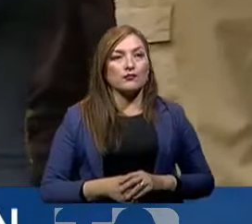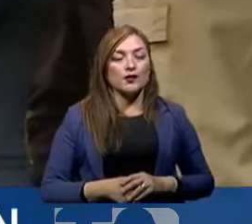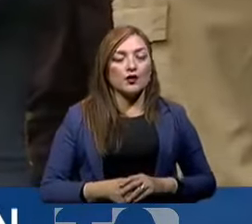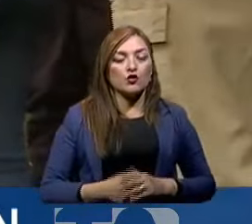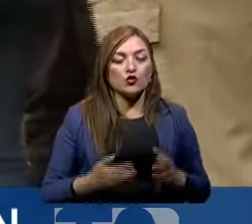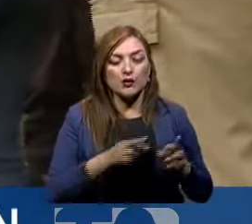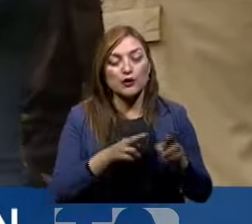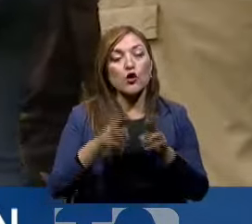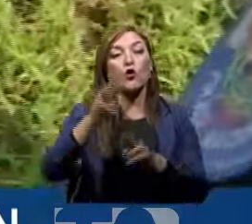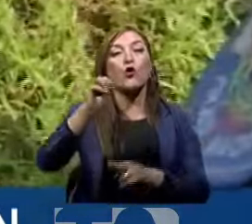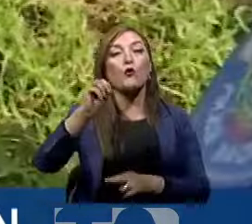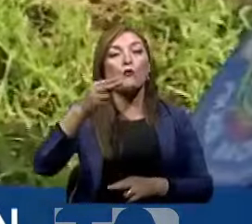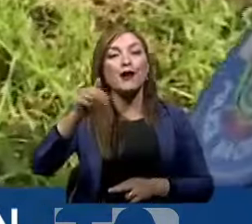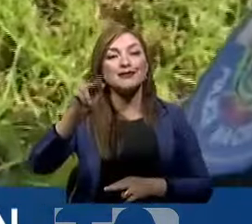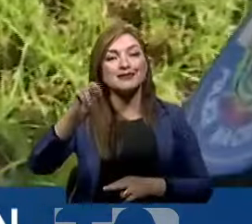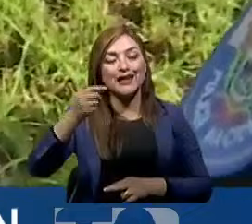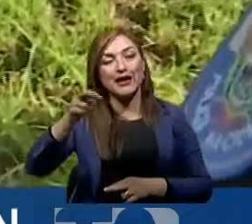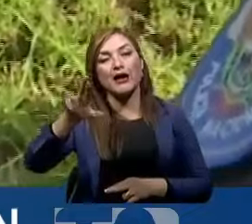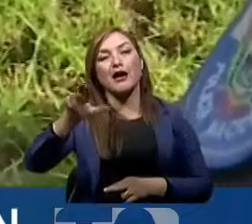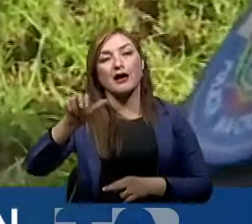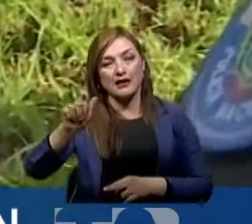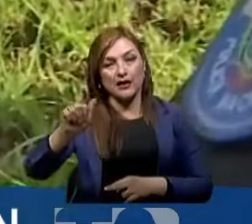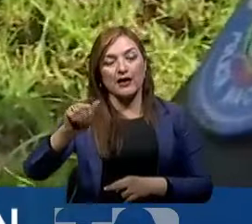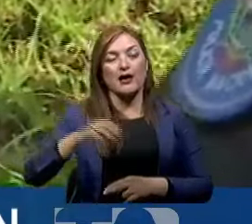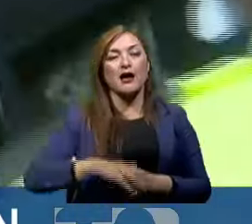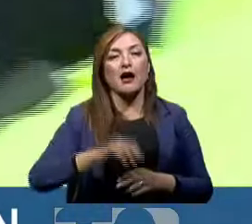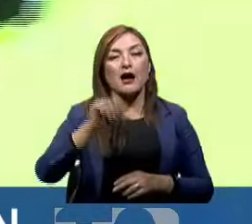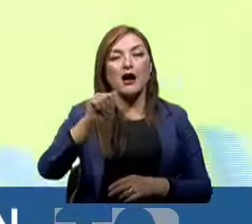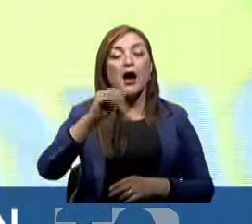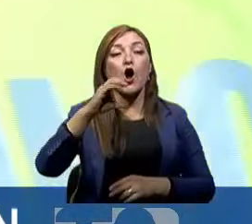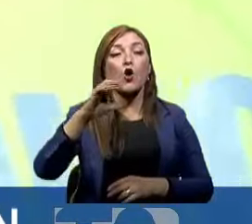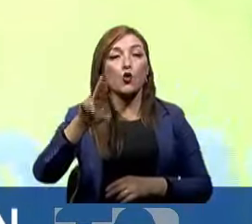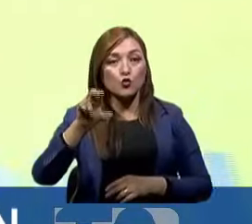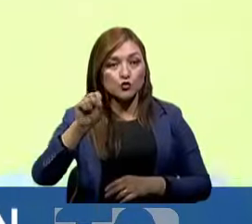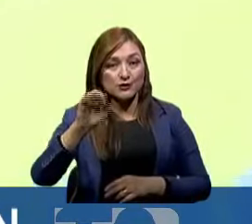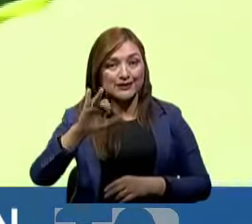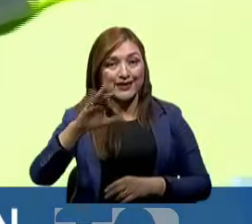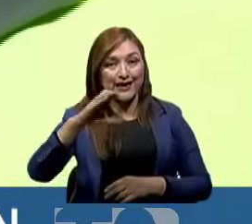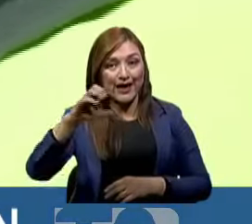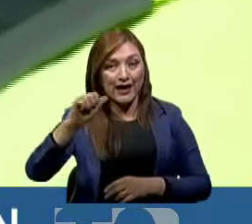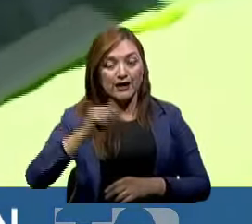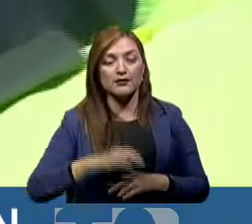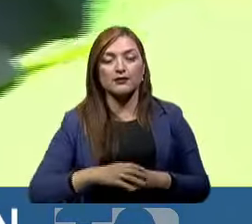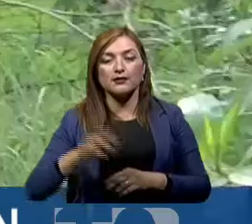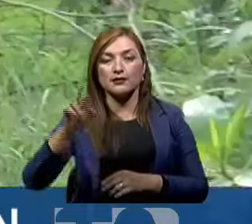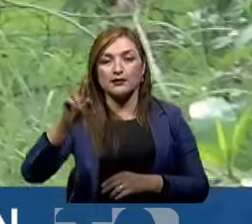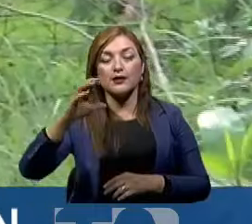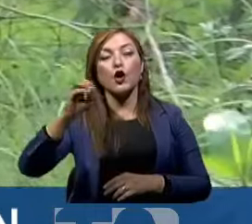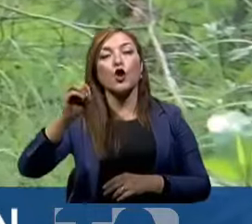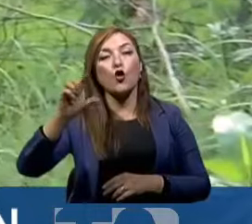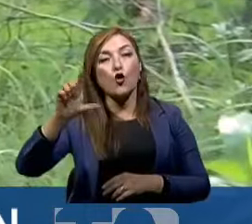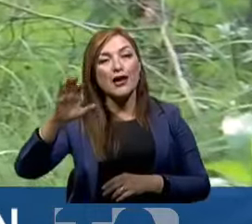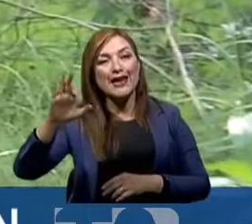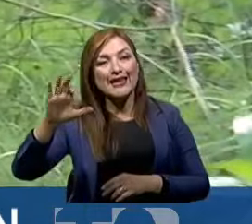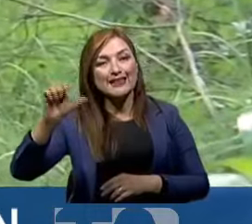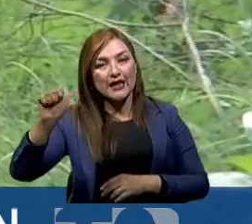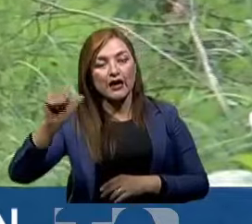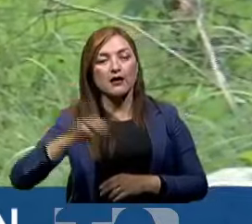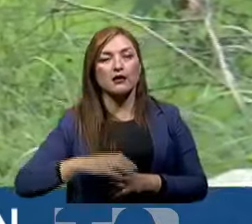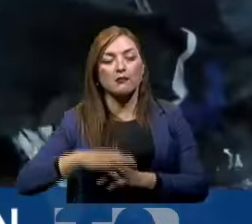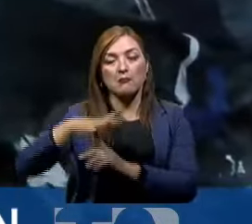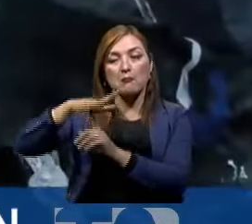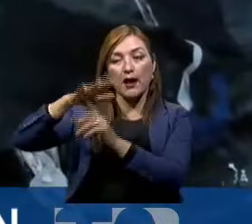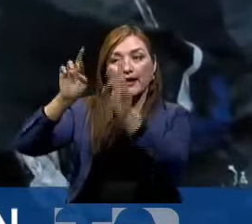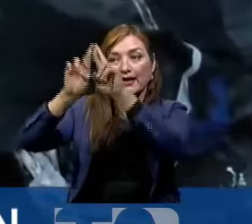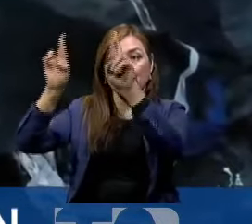laderas del Machángara, de la Concha Acústica, en cuevas ubicadas en la Recoleta, en parques del sector del Recreo y este